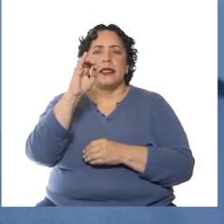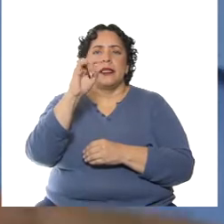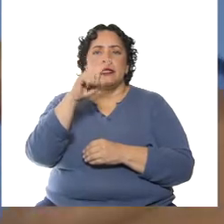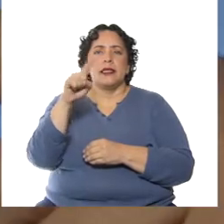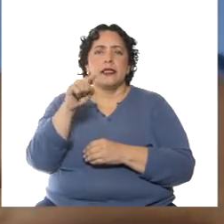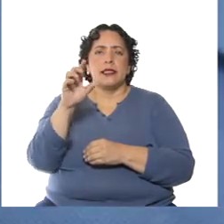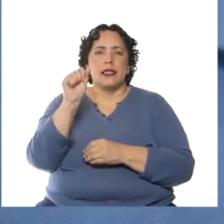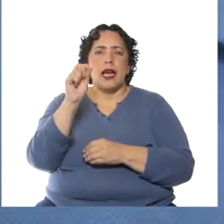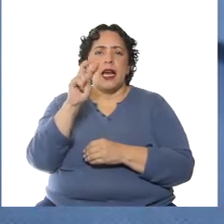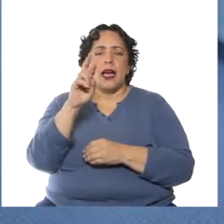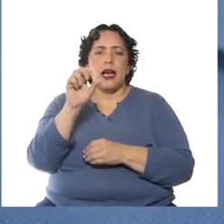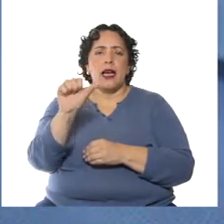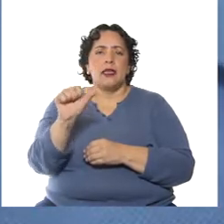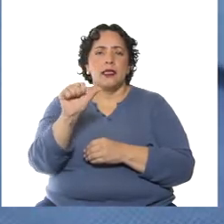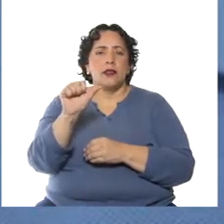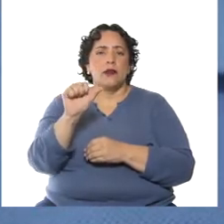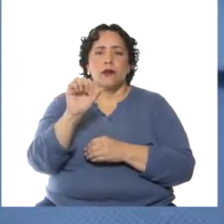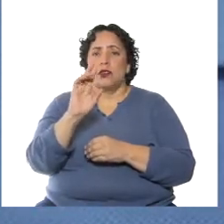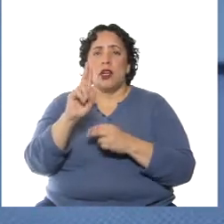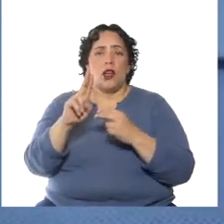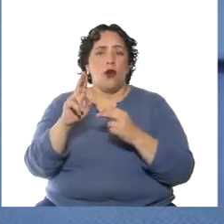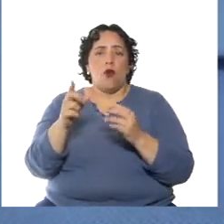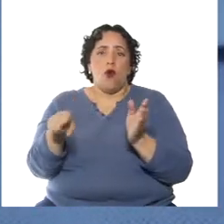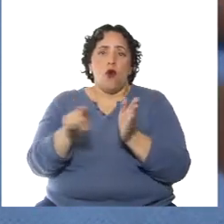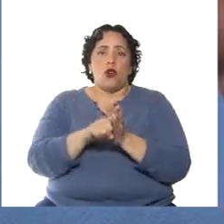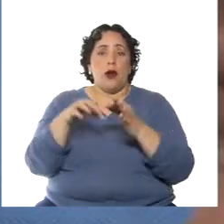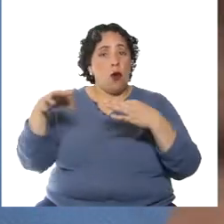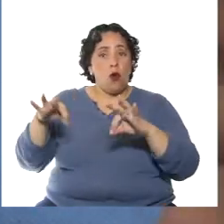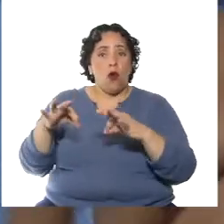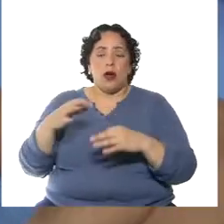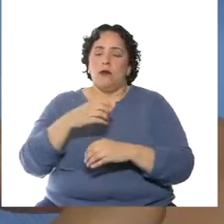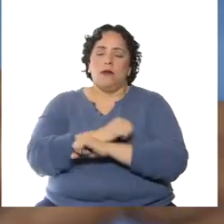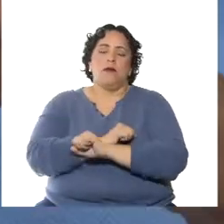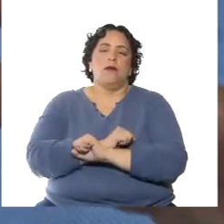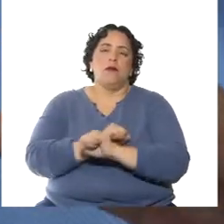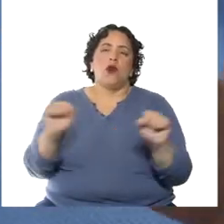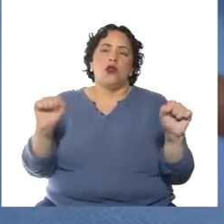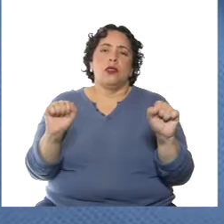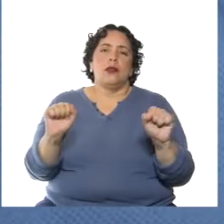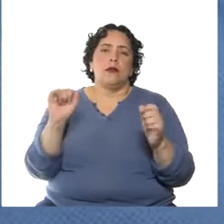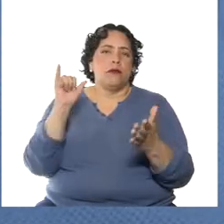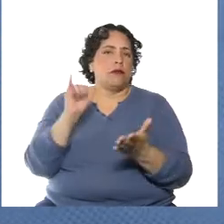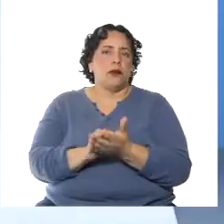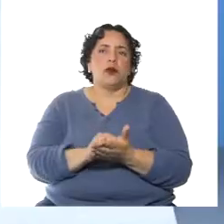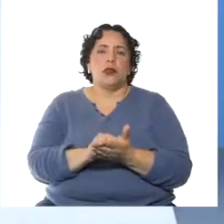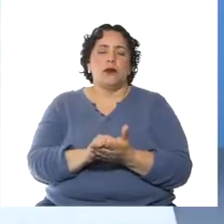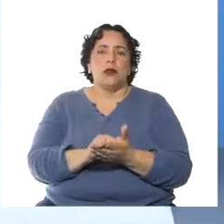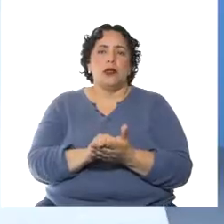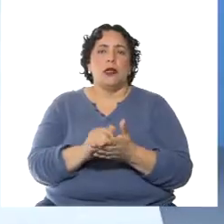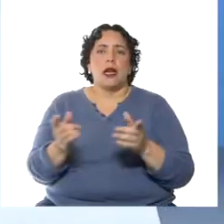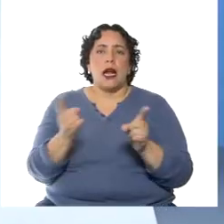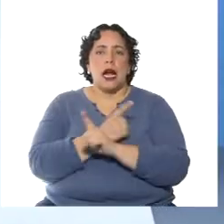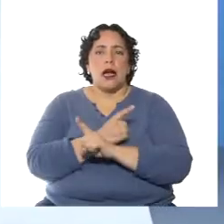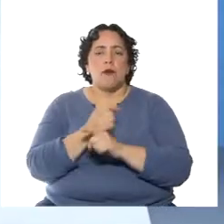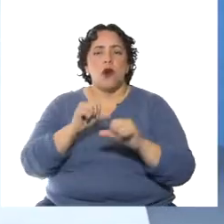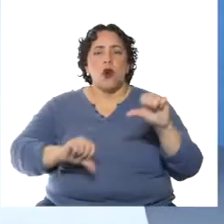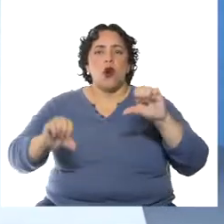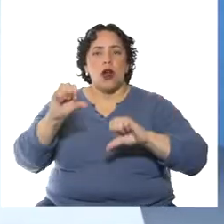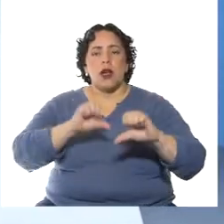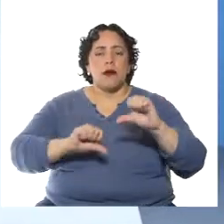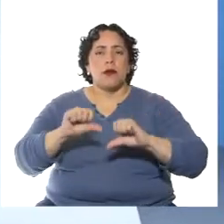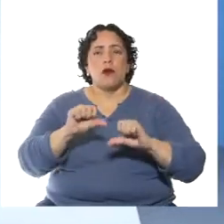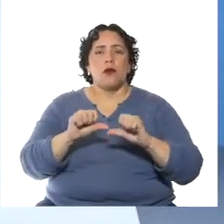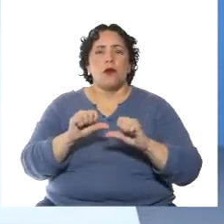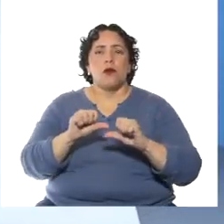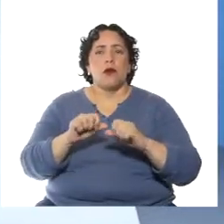papel quemado, y ya esto no vuelve a ser papel, ¿ok? Entonces aquí ocurrió lo que llamamos un cambio químico. Y que son cambios que